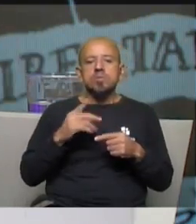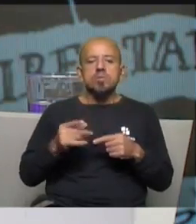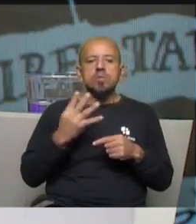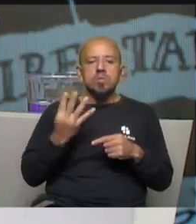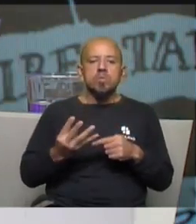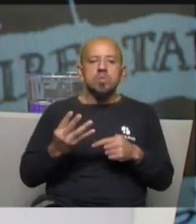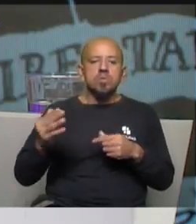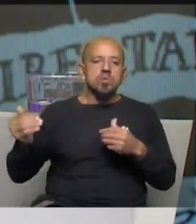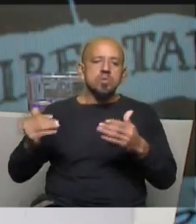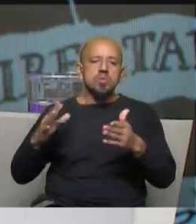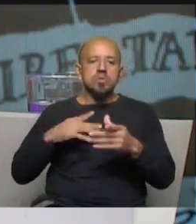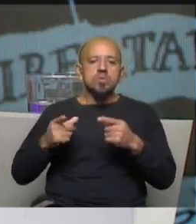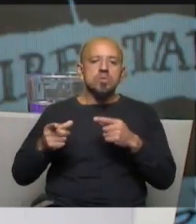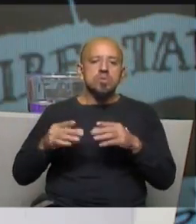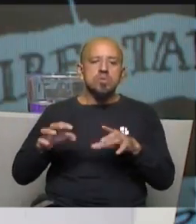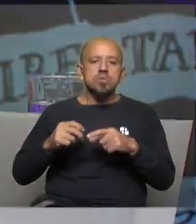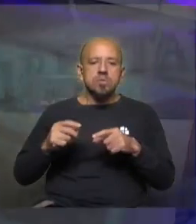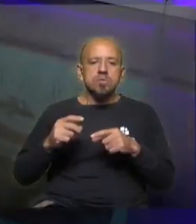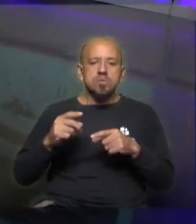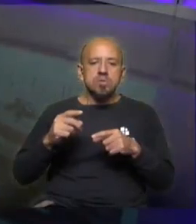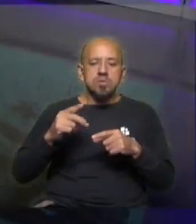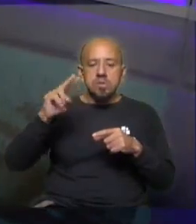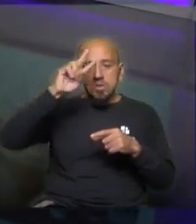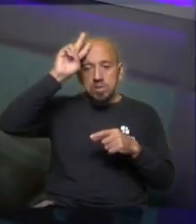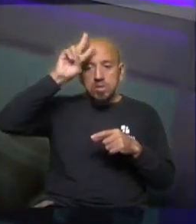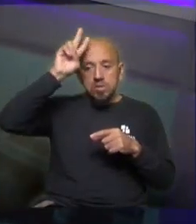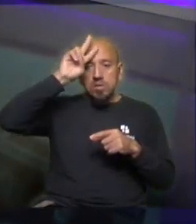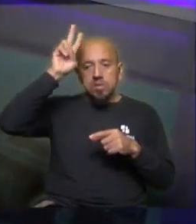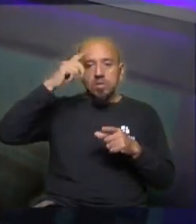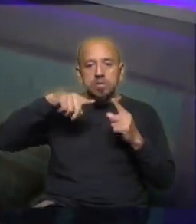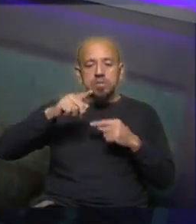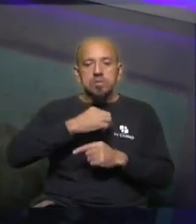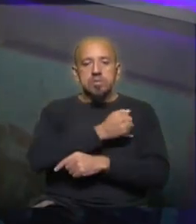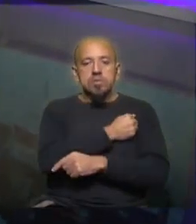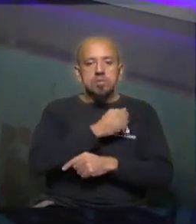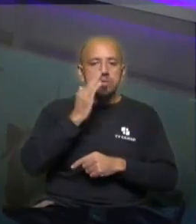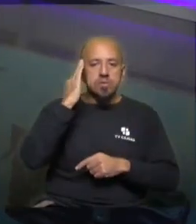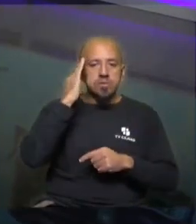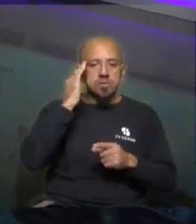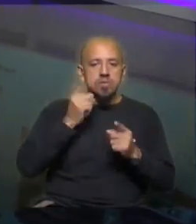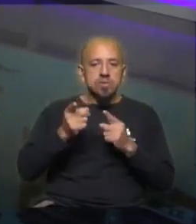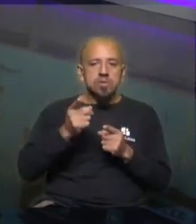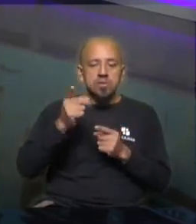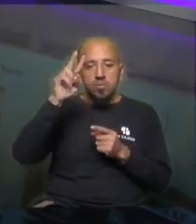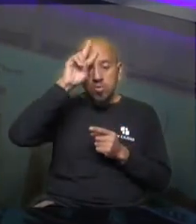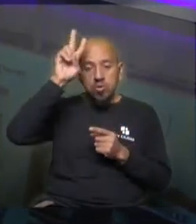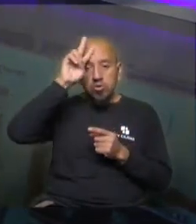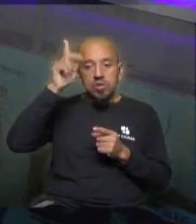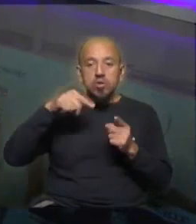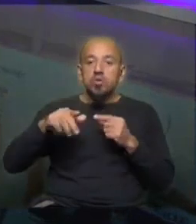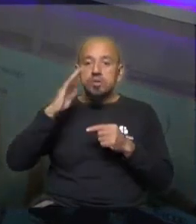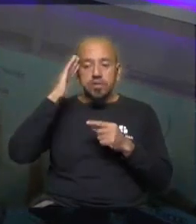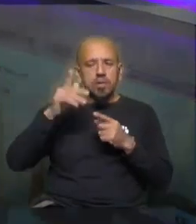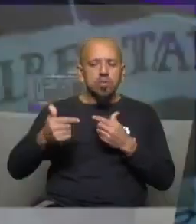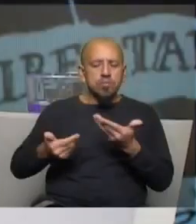suertes de distancia y ahí adentro además vivía en charrúas minuanas que era el Guille que tenían los artigas sabían Cómo manejar a los charrúas por eso para el